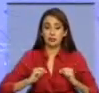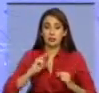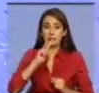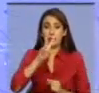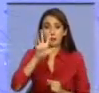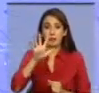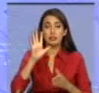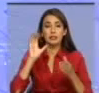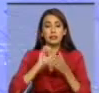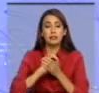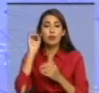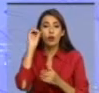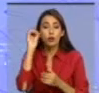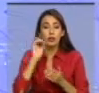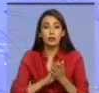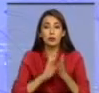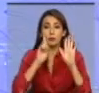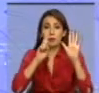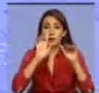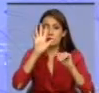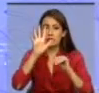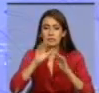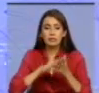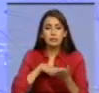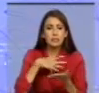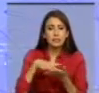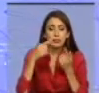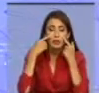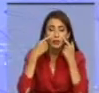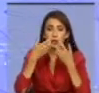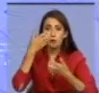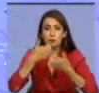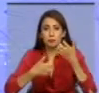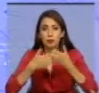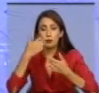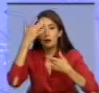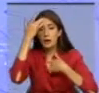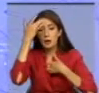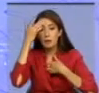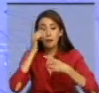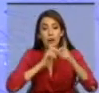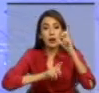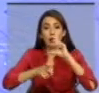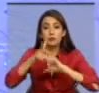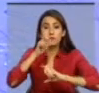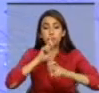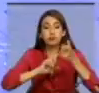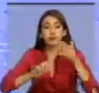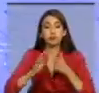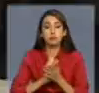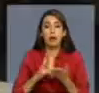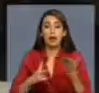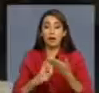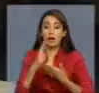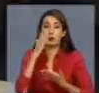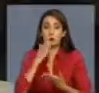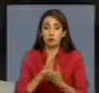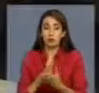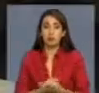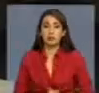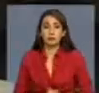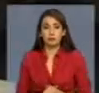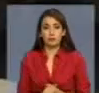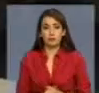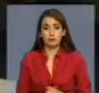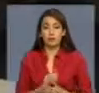octubre se han registrado 65 casos sospechosos por intoxicación al consumir alcohol metílico. Tras los primeros